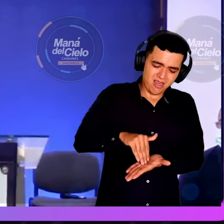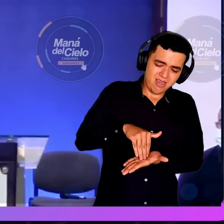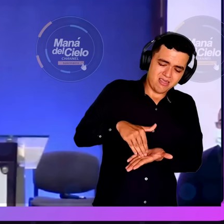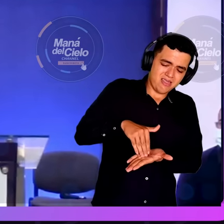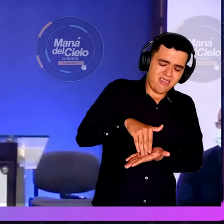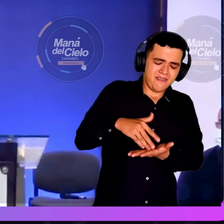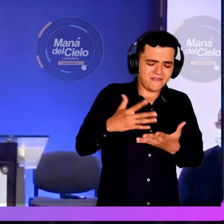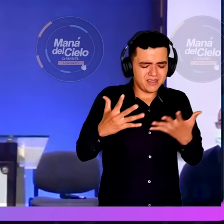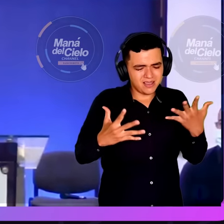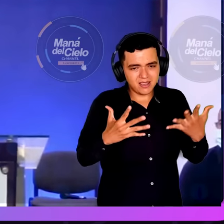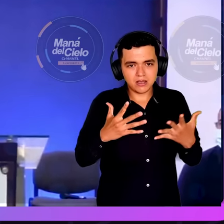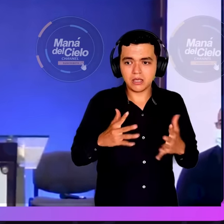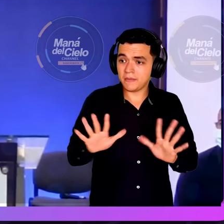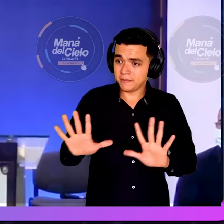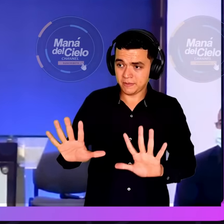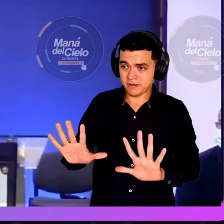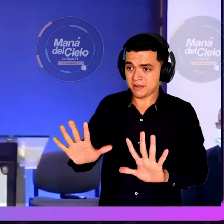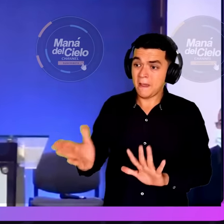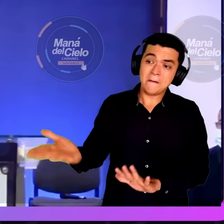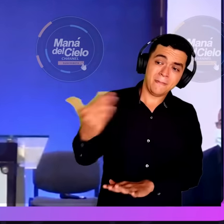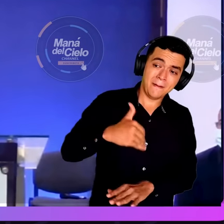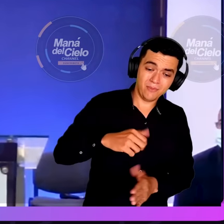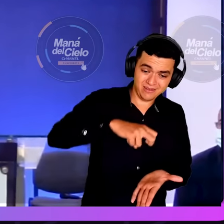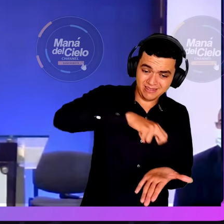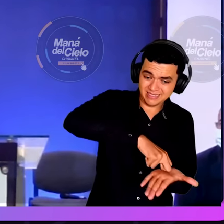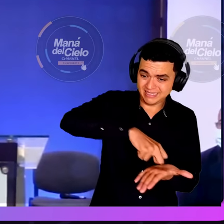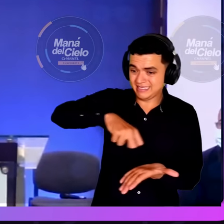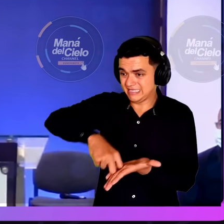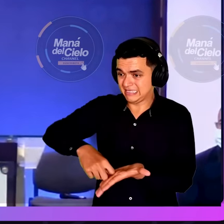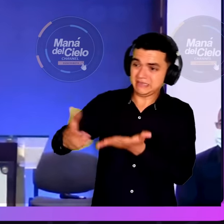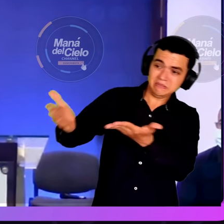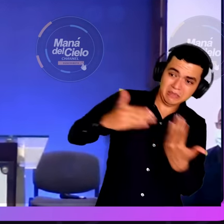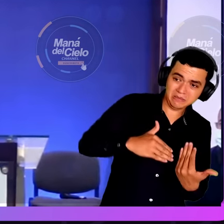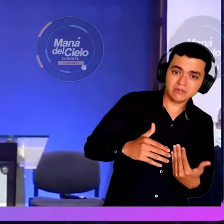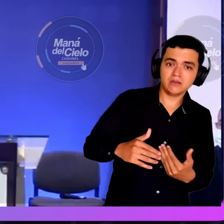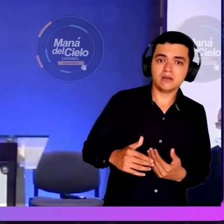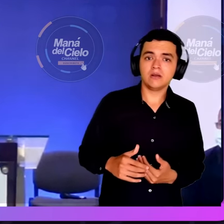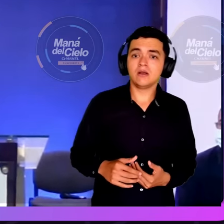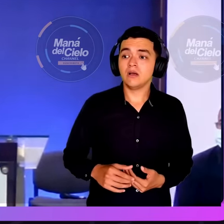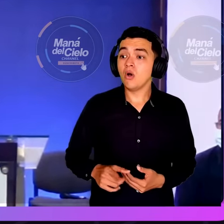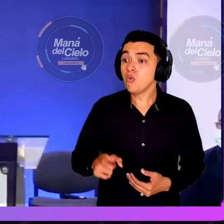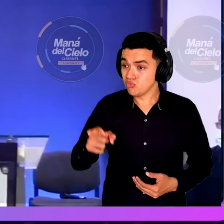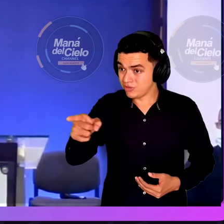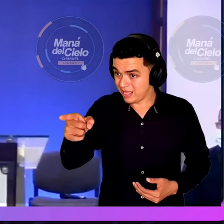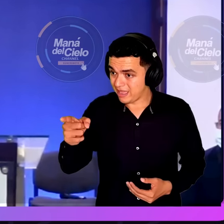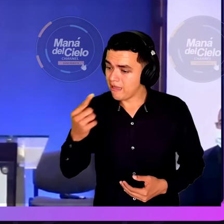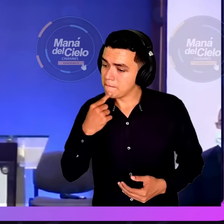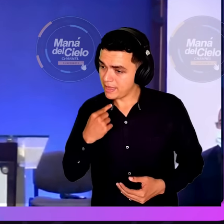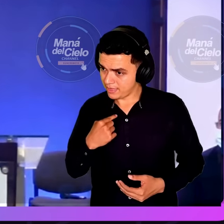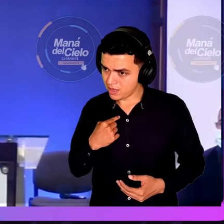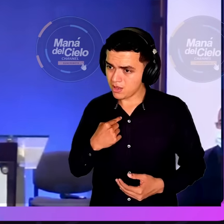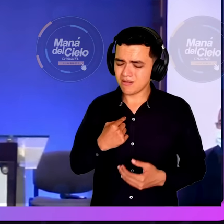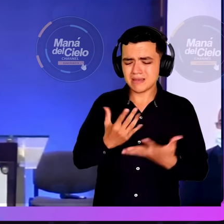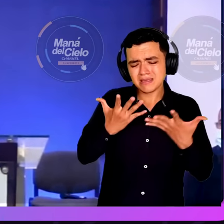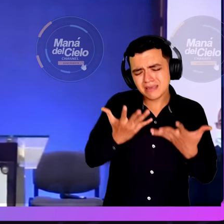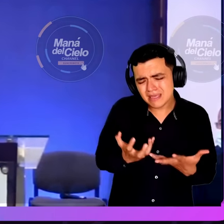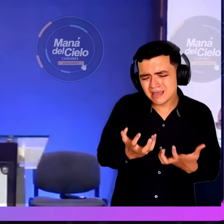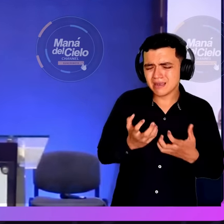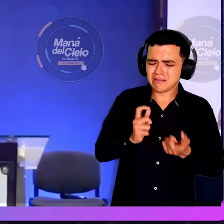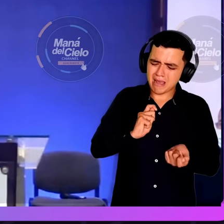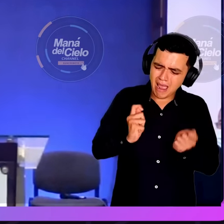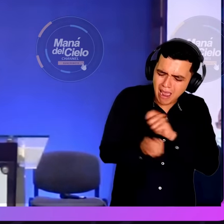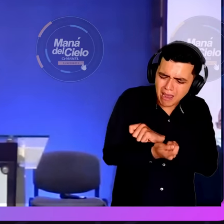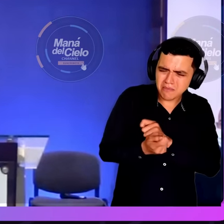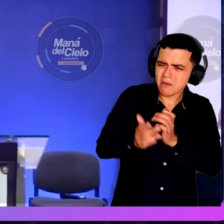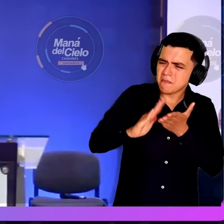¿Qué te pasó? Y yo comencé a llorar. Hay un dicho que dice, nada nos cuesta, volvamos a fiesta. A mí me había costado. Yo comencé a